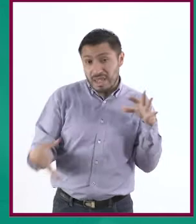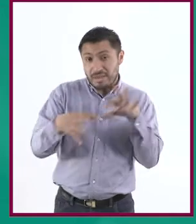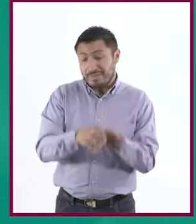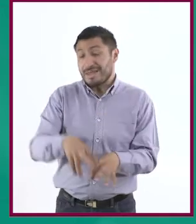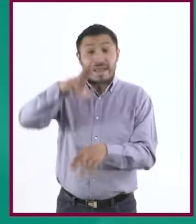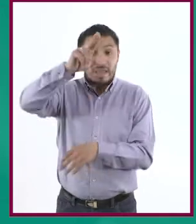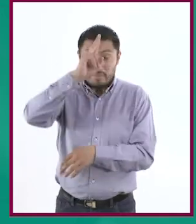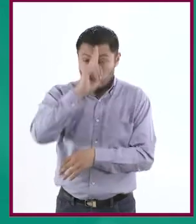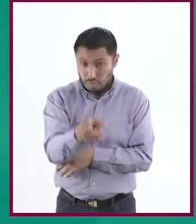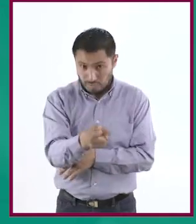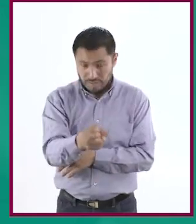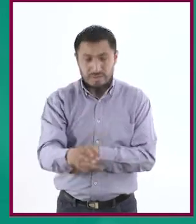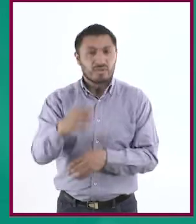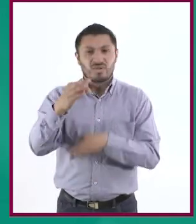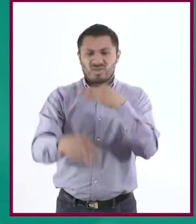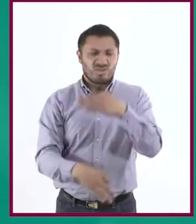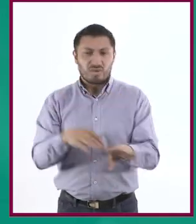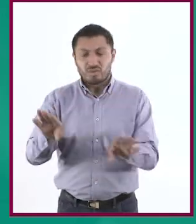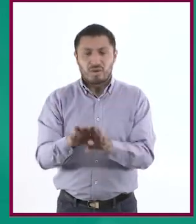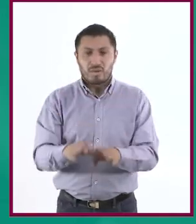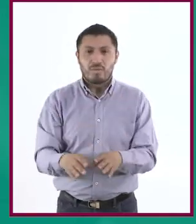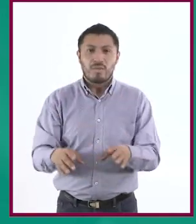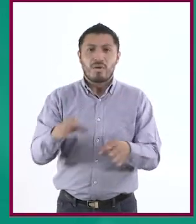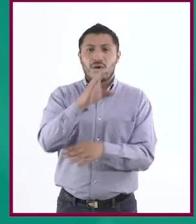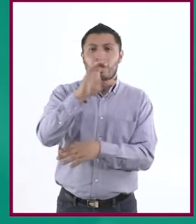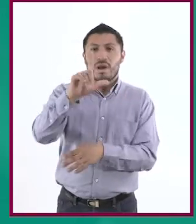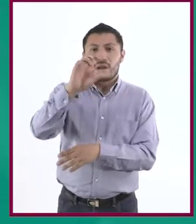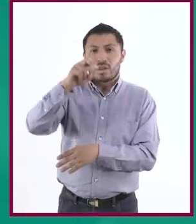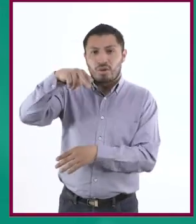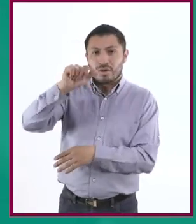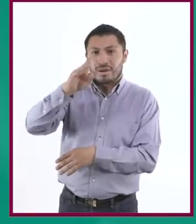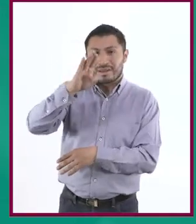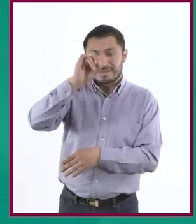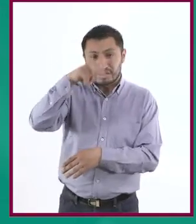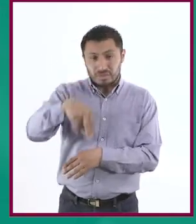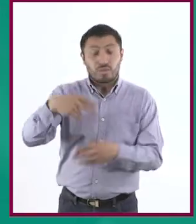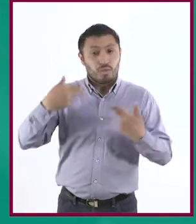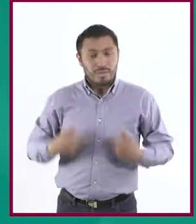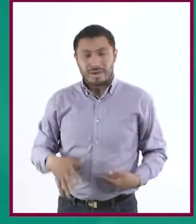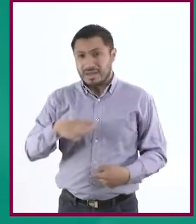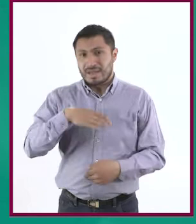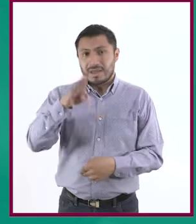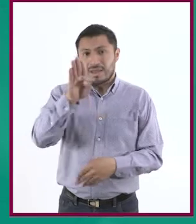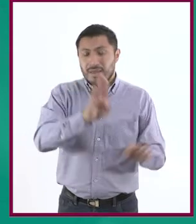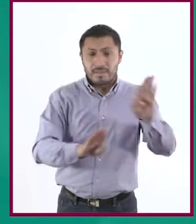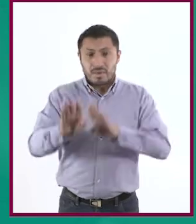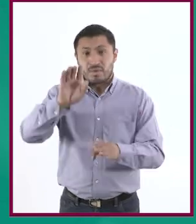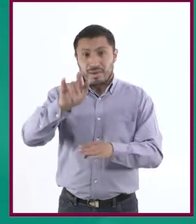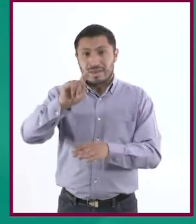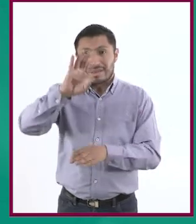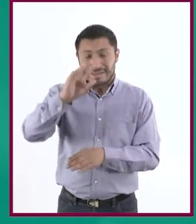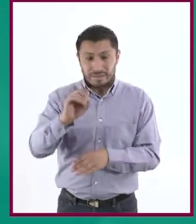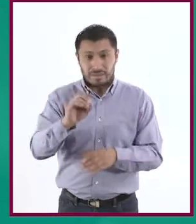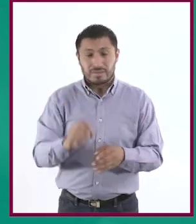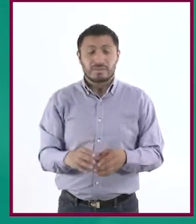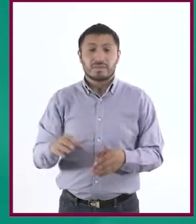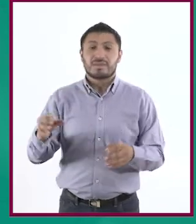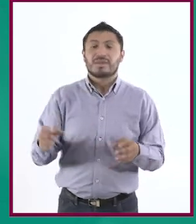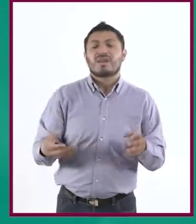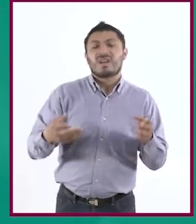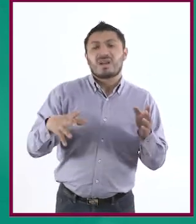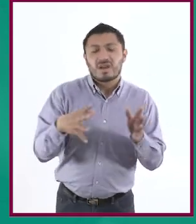de la clonación humana, pues es bioético. La clonación, por cierto, en plantas, pues